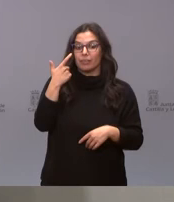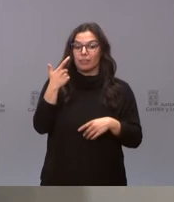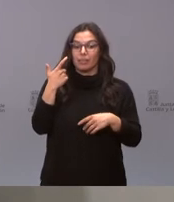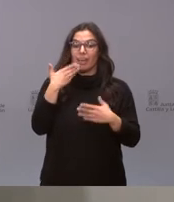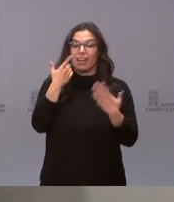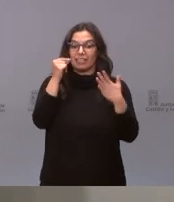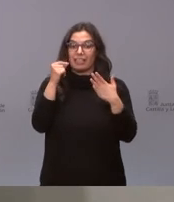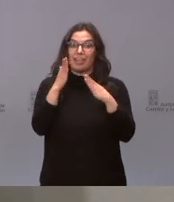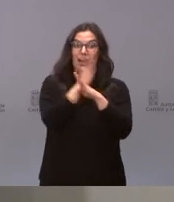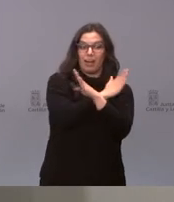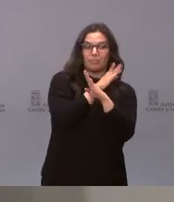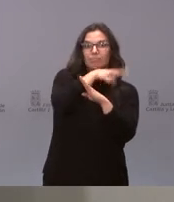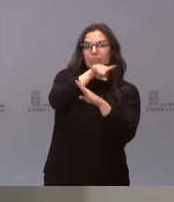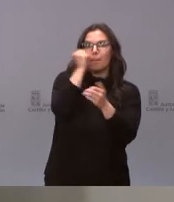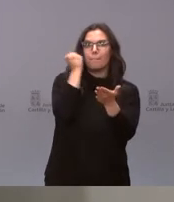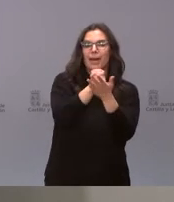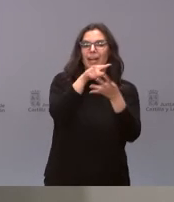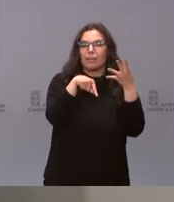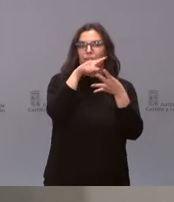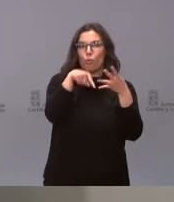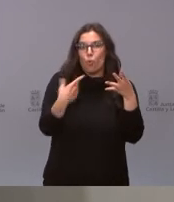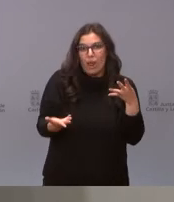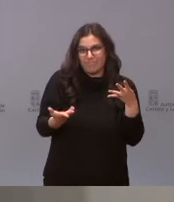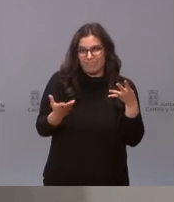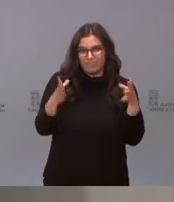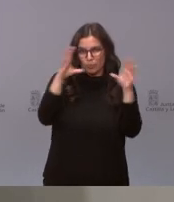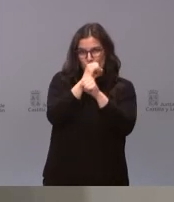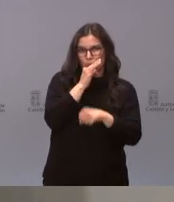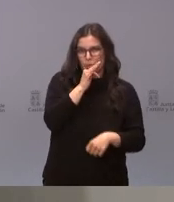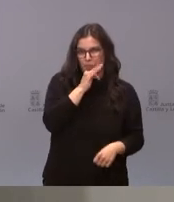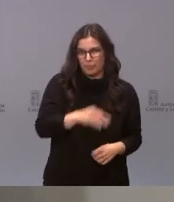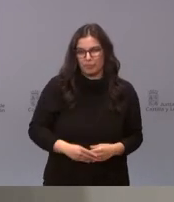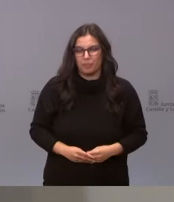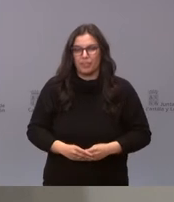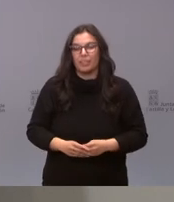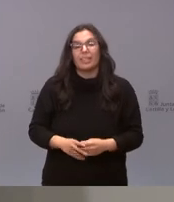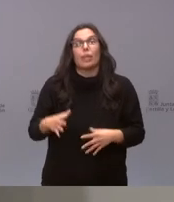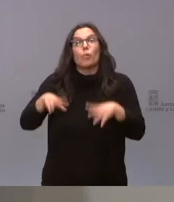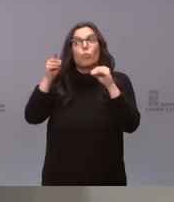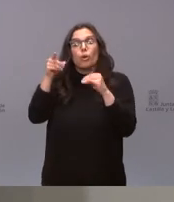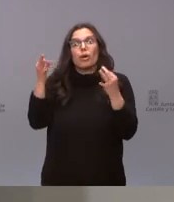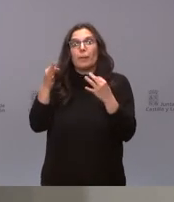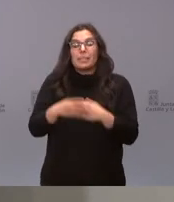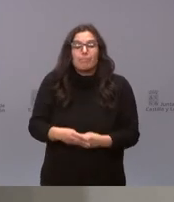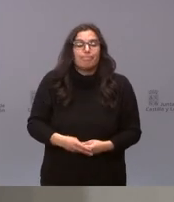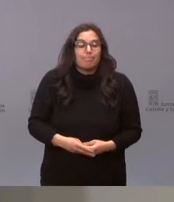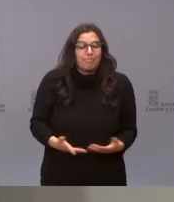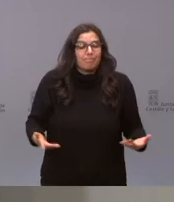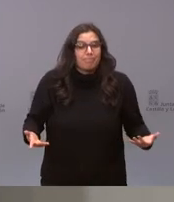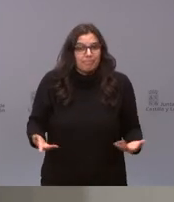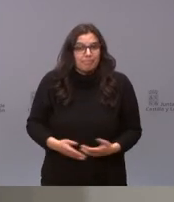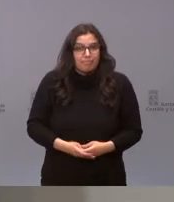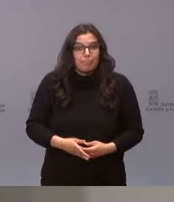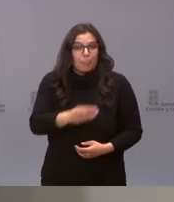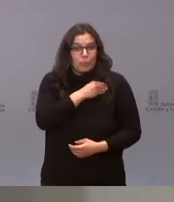porque eso todavía no está no está claramente definido qué es lo que pasa en burgos pues es una es una grandísima